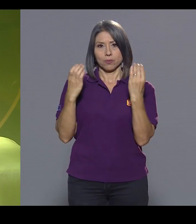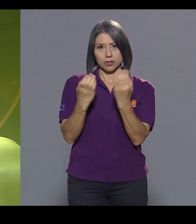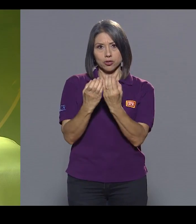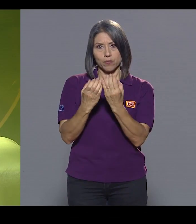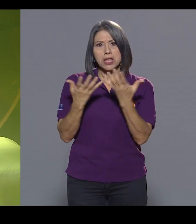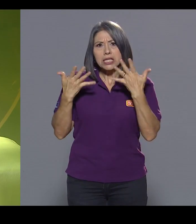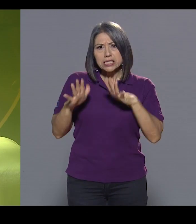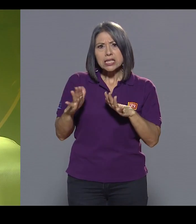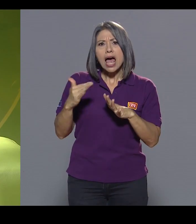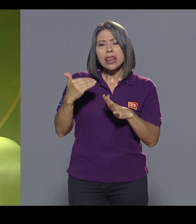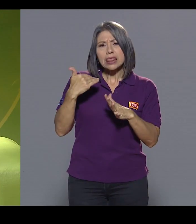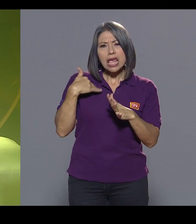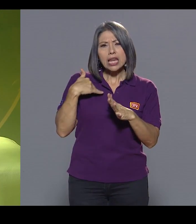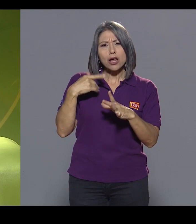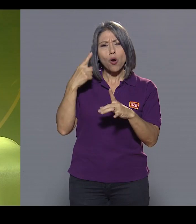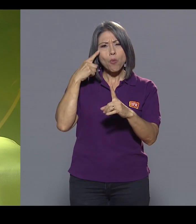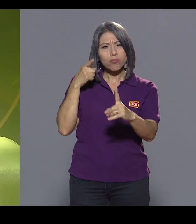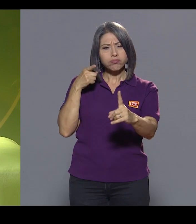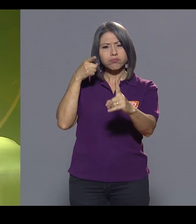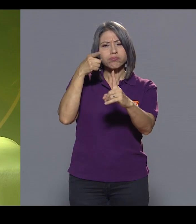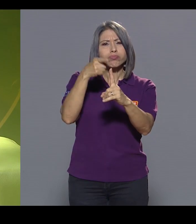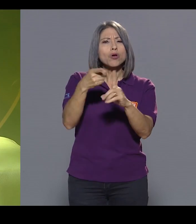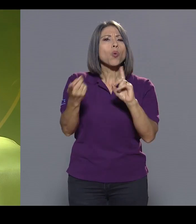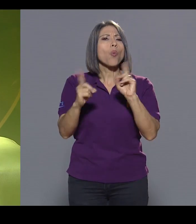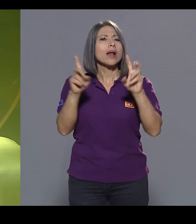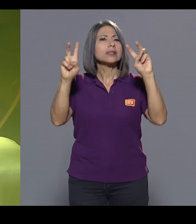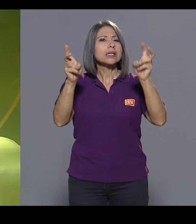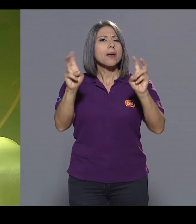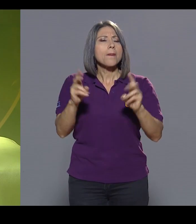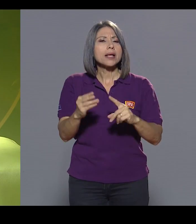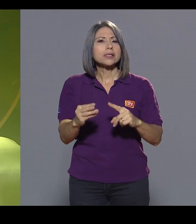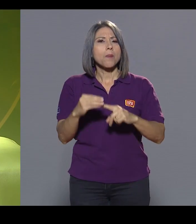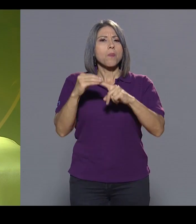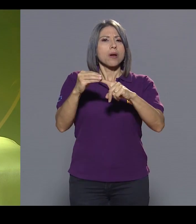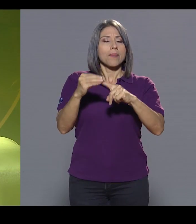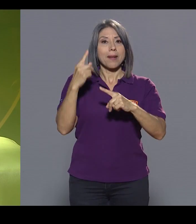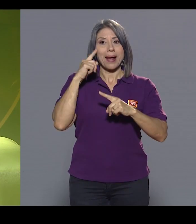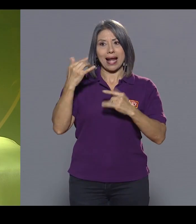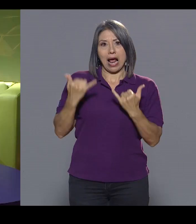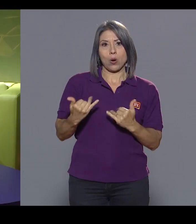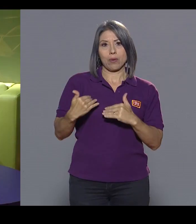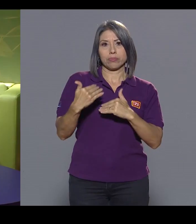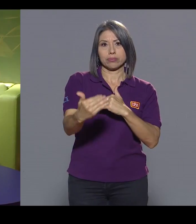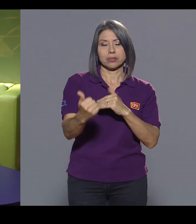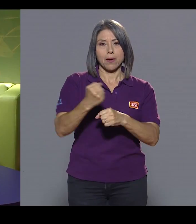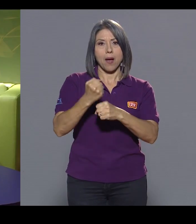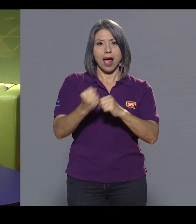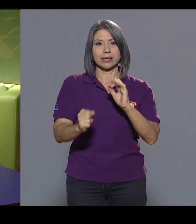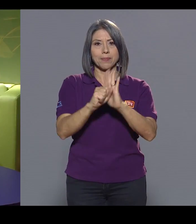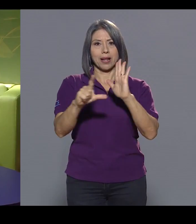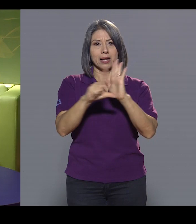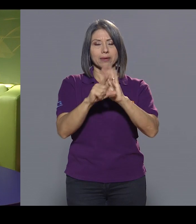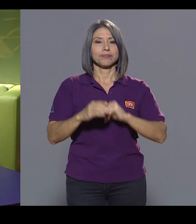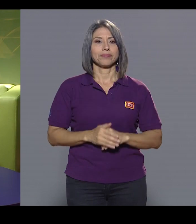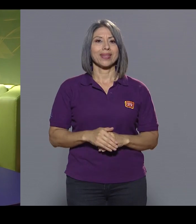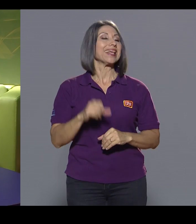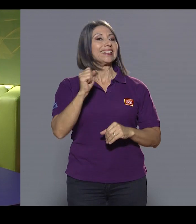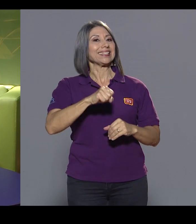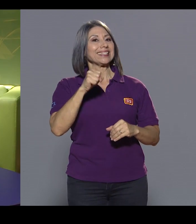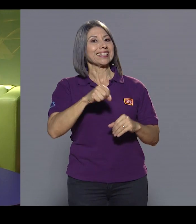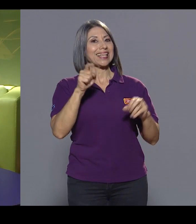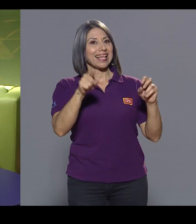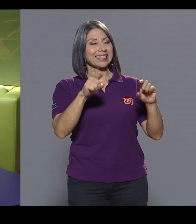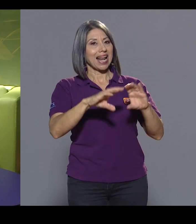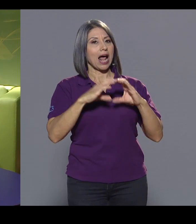que ya tienen una ruta de las prioridades como comisión que tienen para esta gestión legislativa. Sí, esta es la Comisión